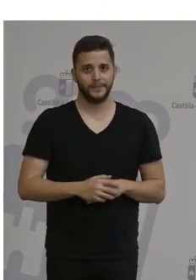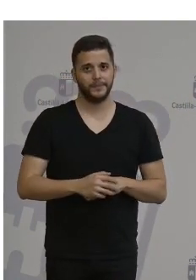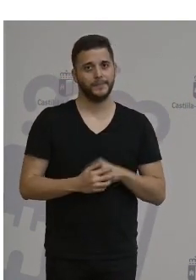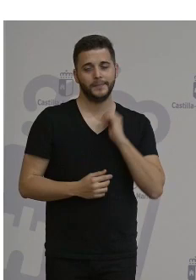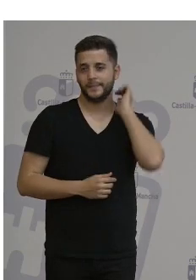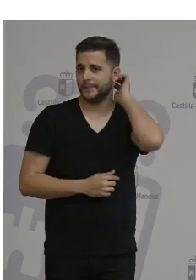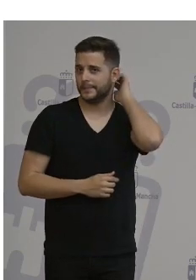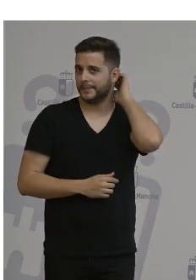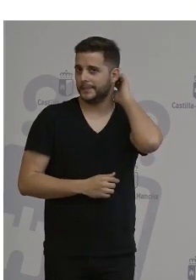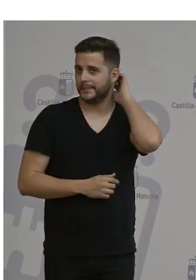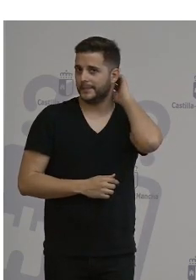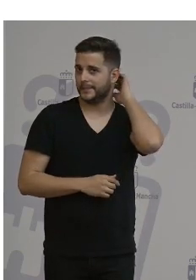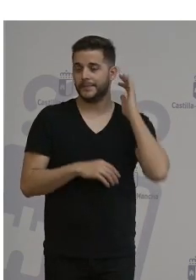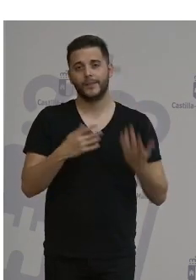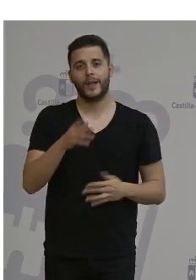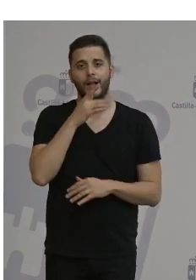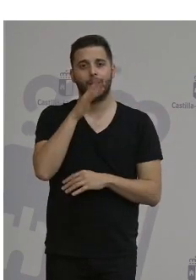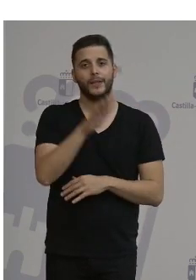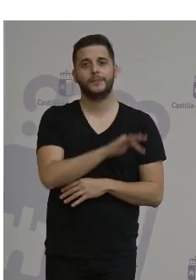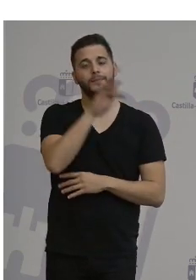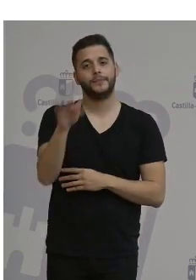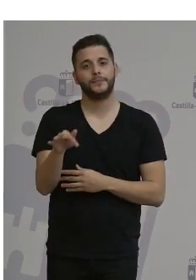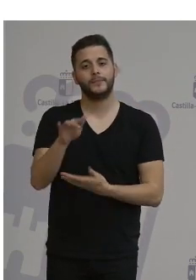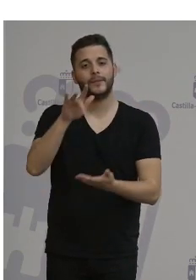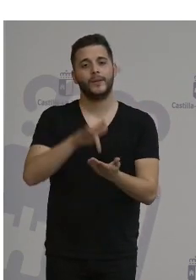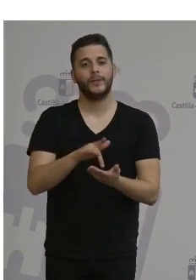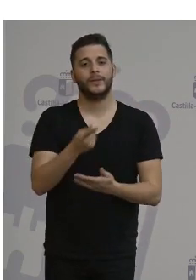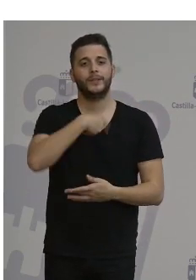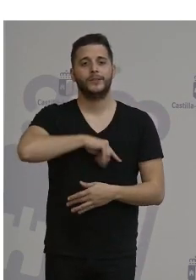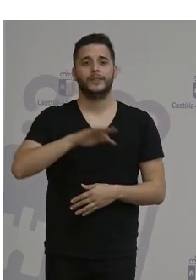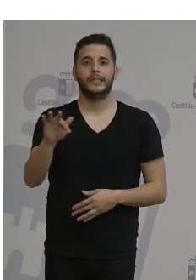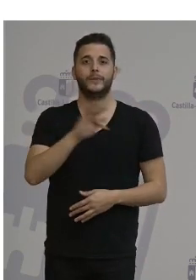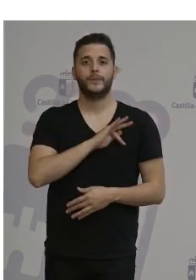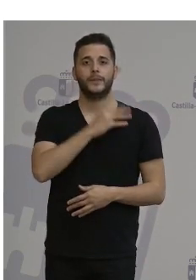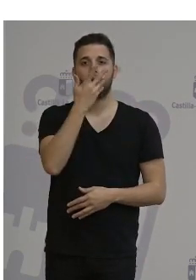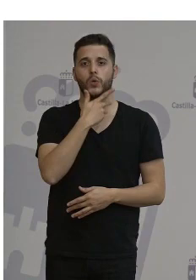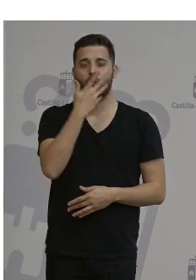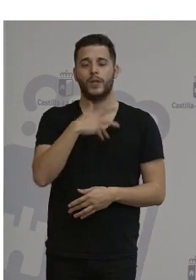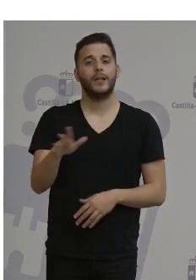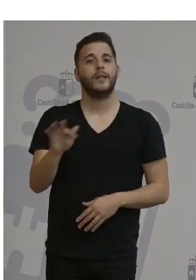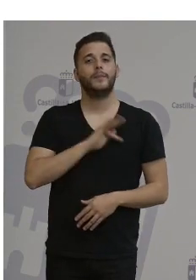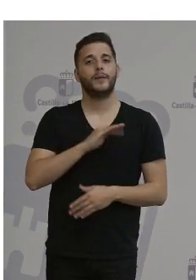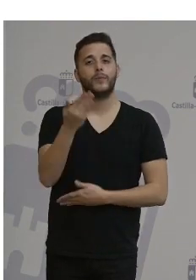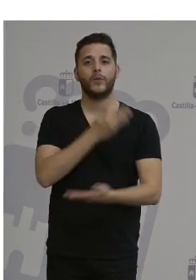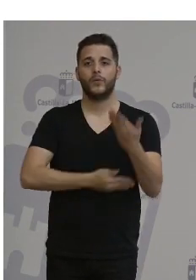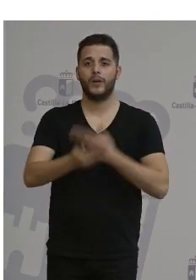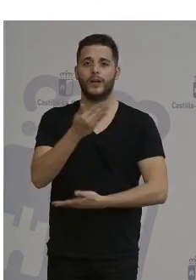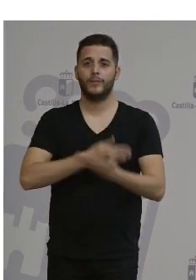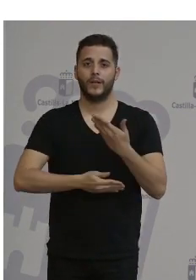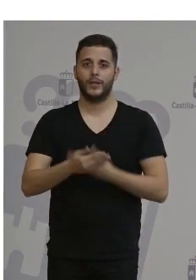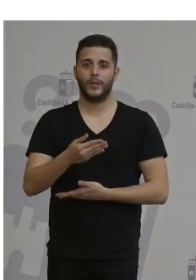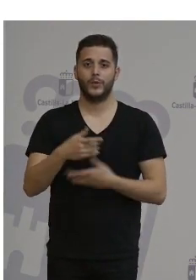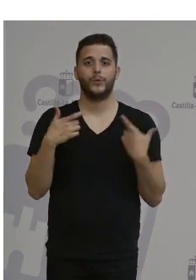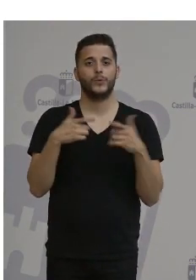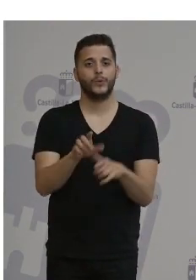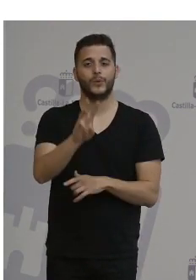Bueno, daremos a continuación a conocer a los premiados. Premio a la colaboración con el tercer